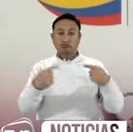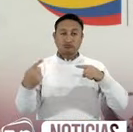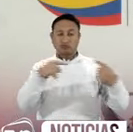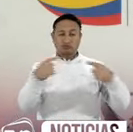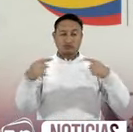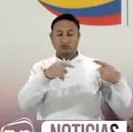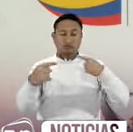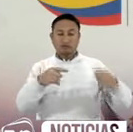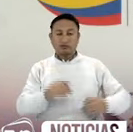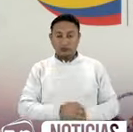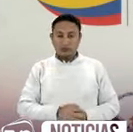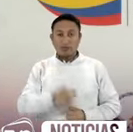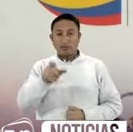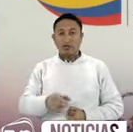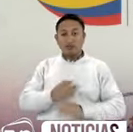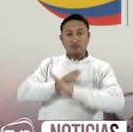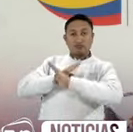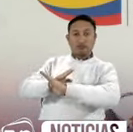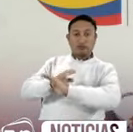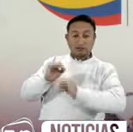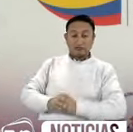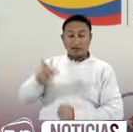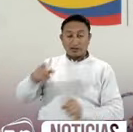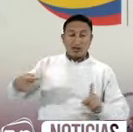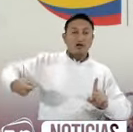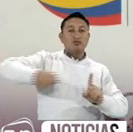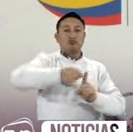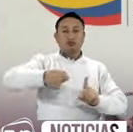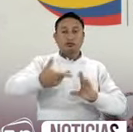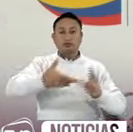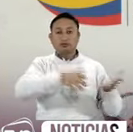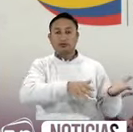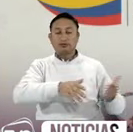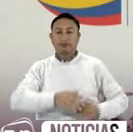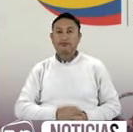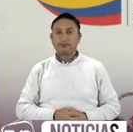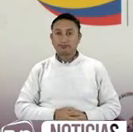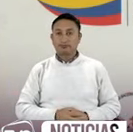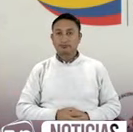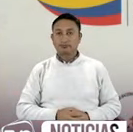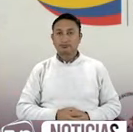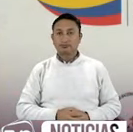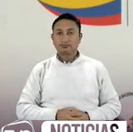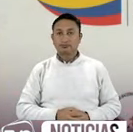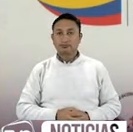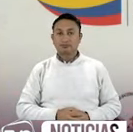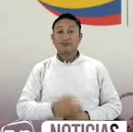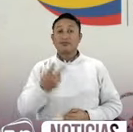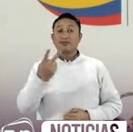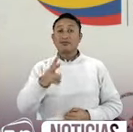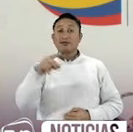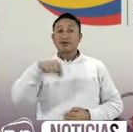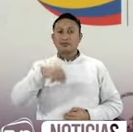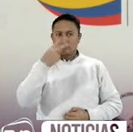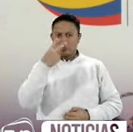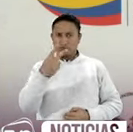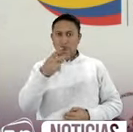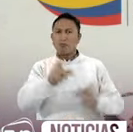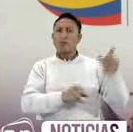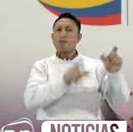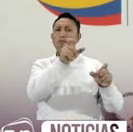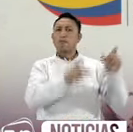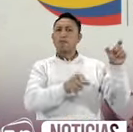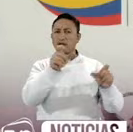el cometimiento del delito y producto de esto existe una persona fallecida. De igual manera, observamos que estas